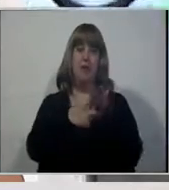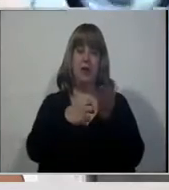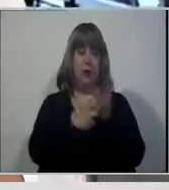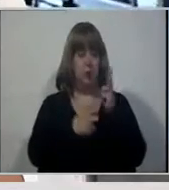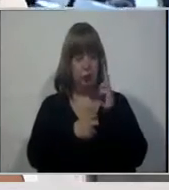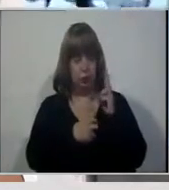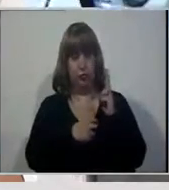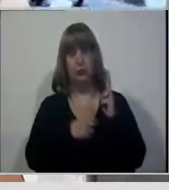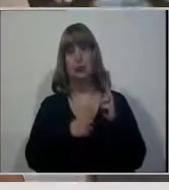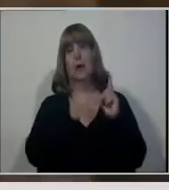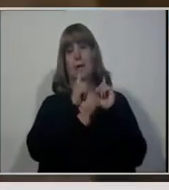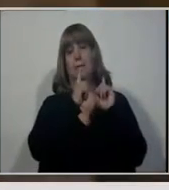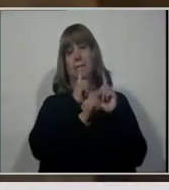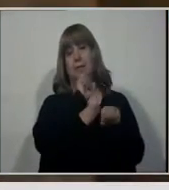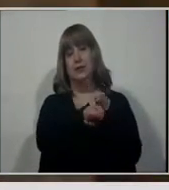preventiva.